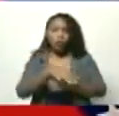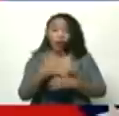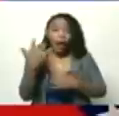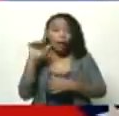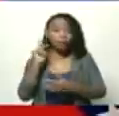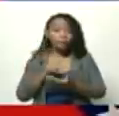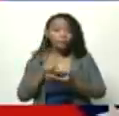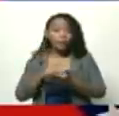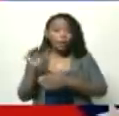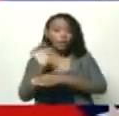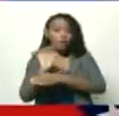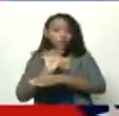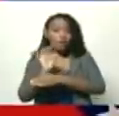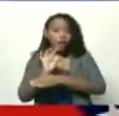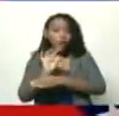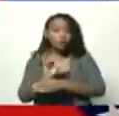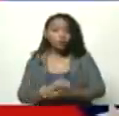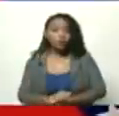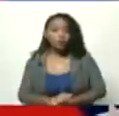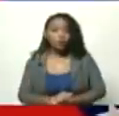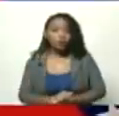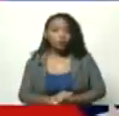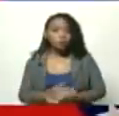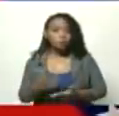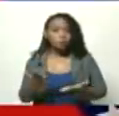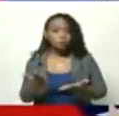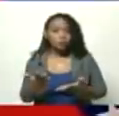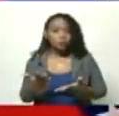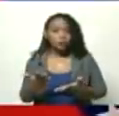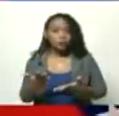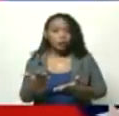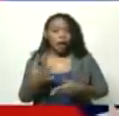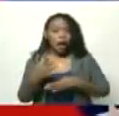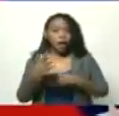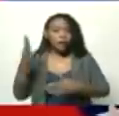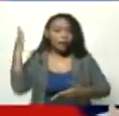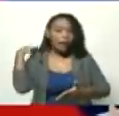involucrados funcionarios que,